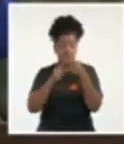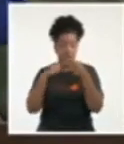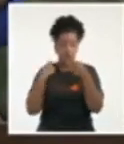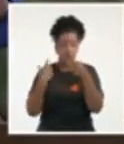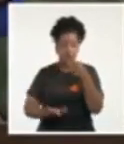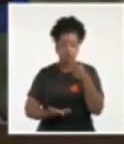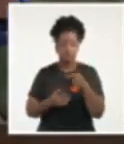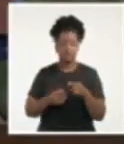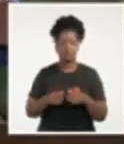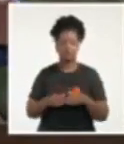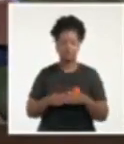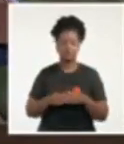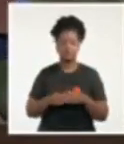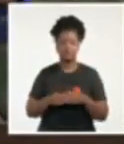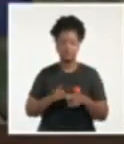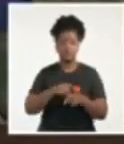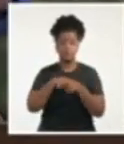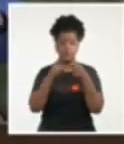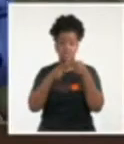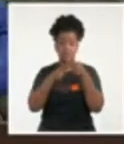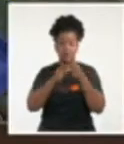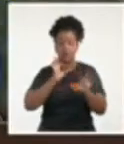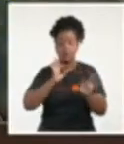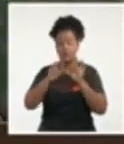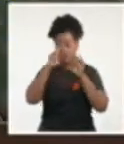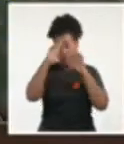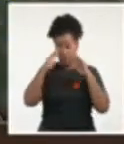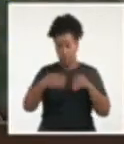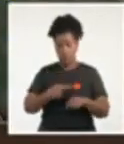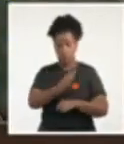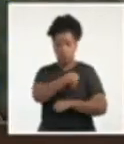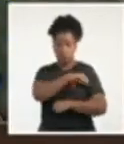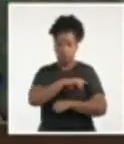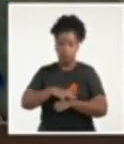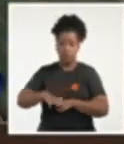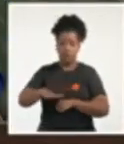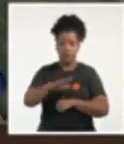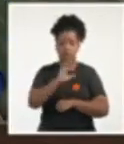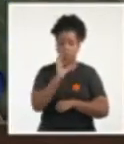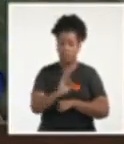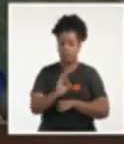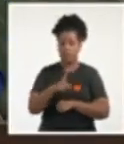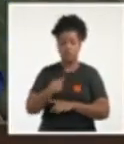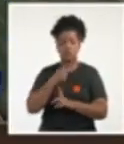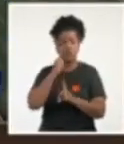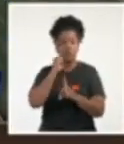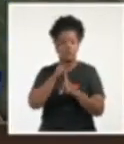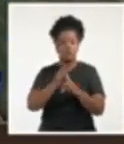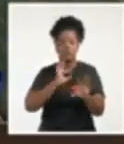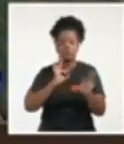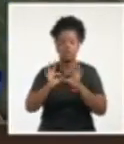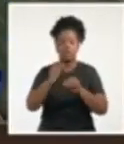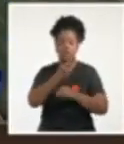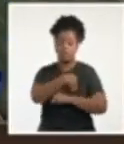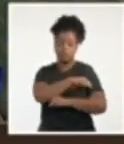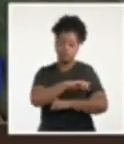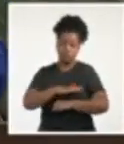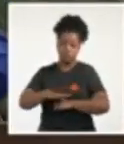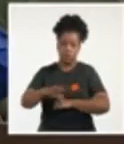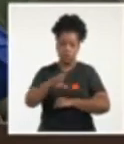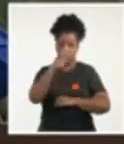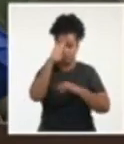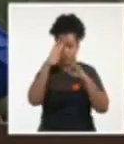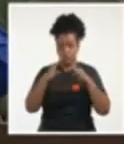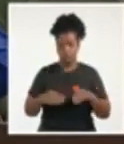concepto, lo fundamental es la salud del pueblo y todo se puso en función de la salud del pueblo. Lo